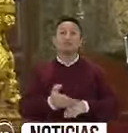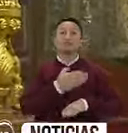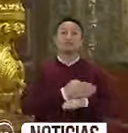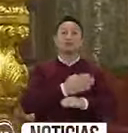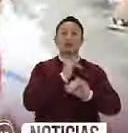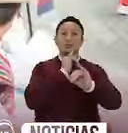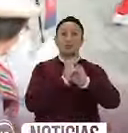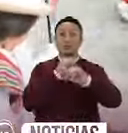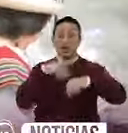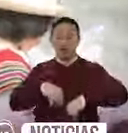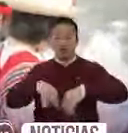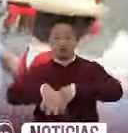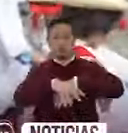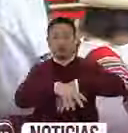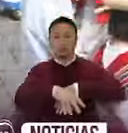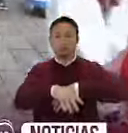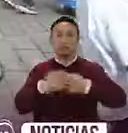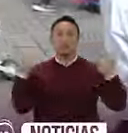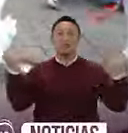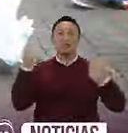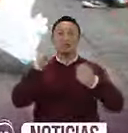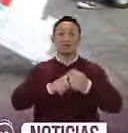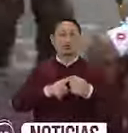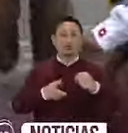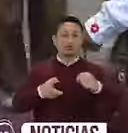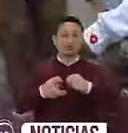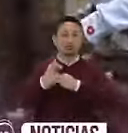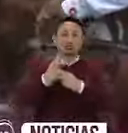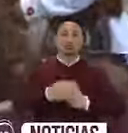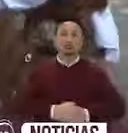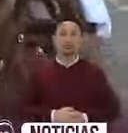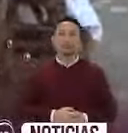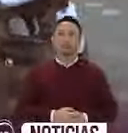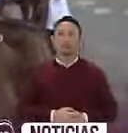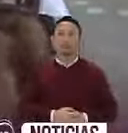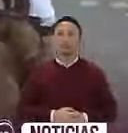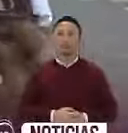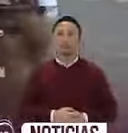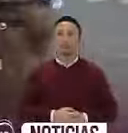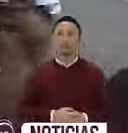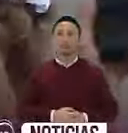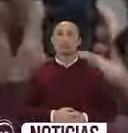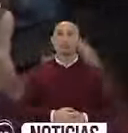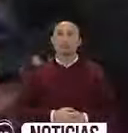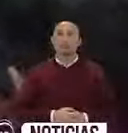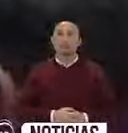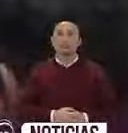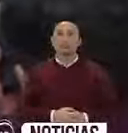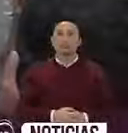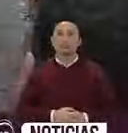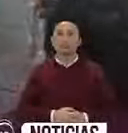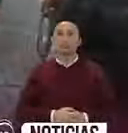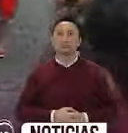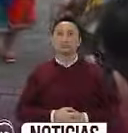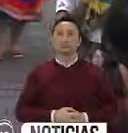Deum, oficialmente las fiestas de Quito arrancaron. ¡Viva! ¡Viva! Informó Javier